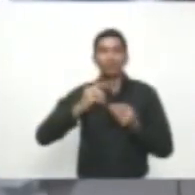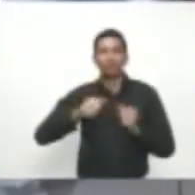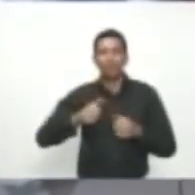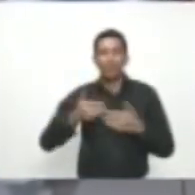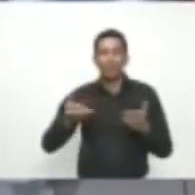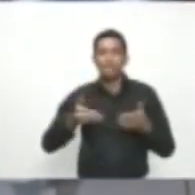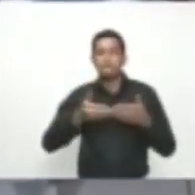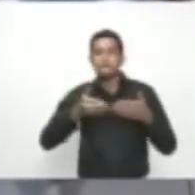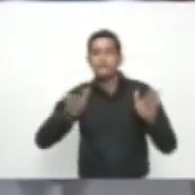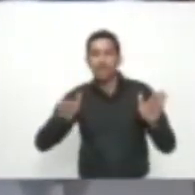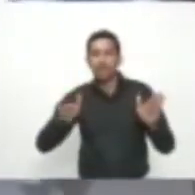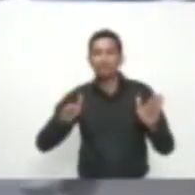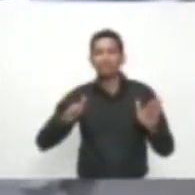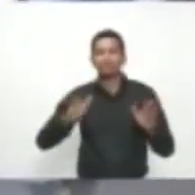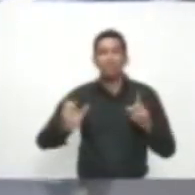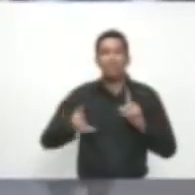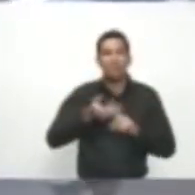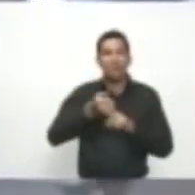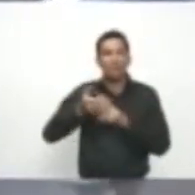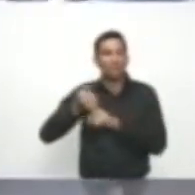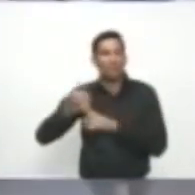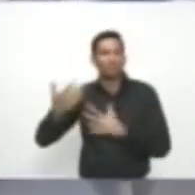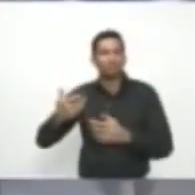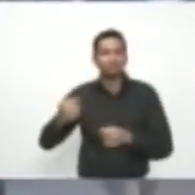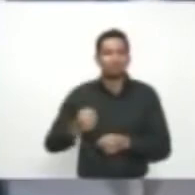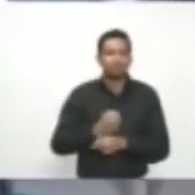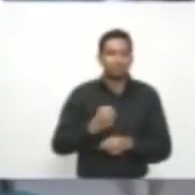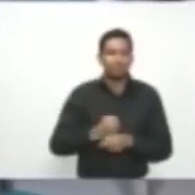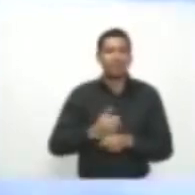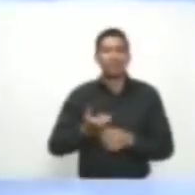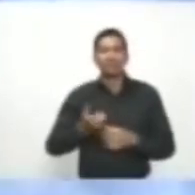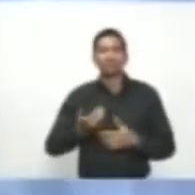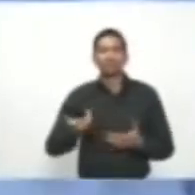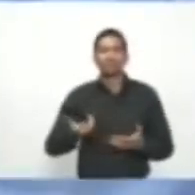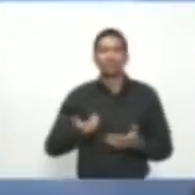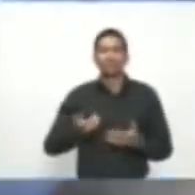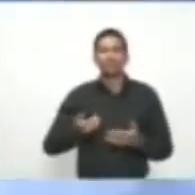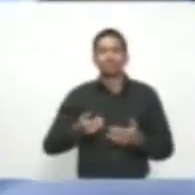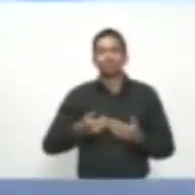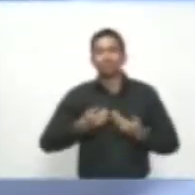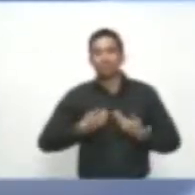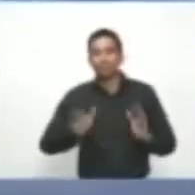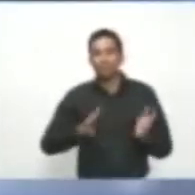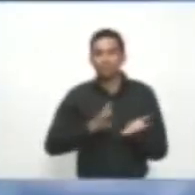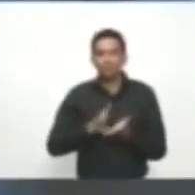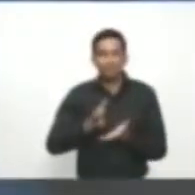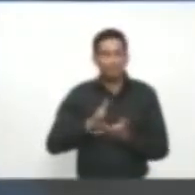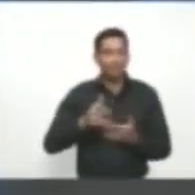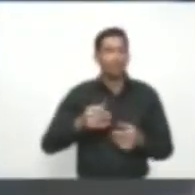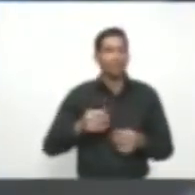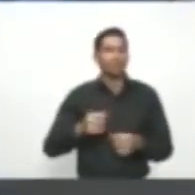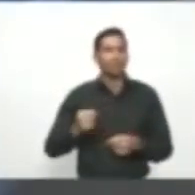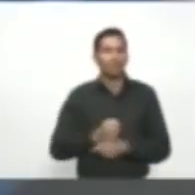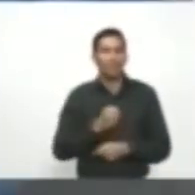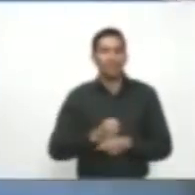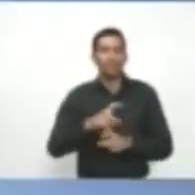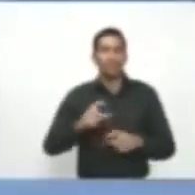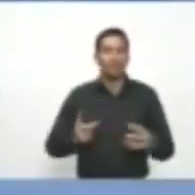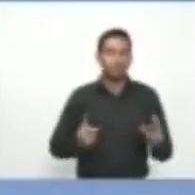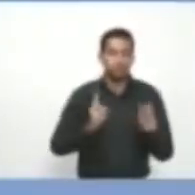puertas a nivel interdisciplinar, participando con el grupo